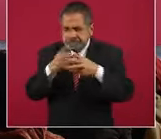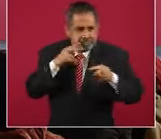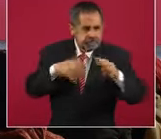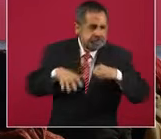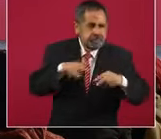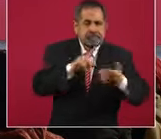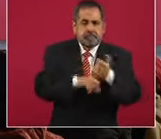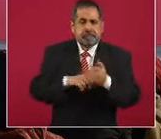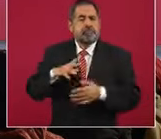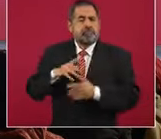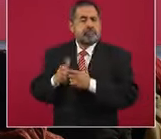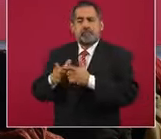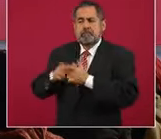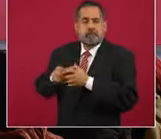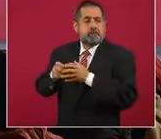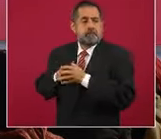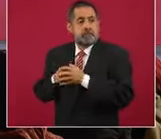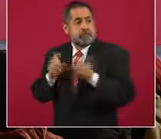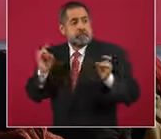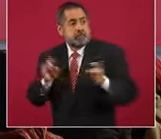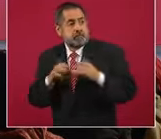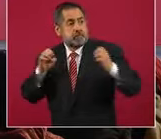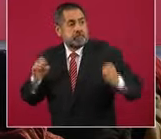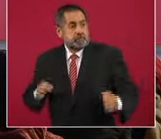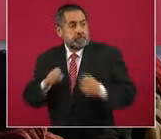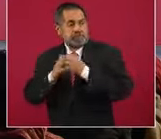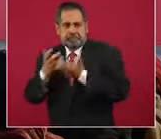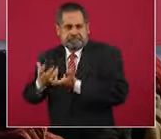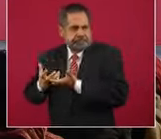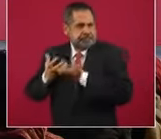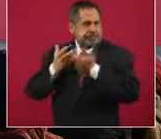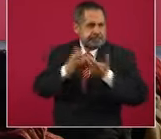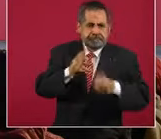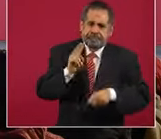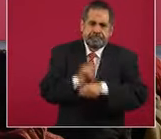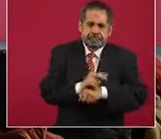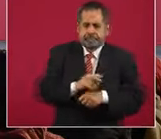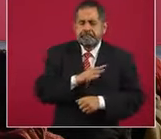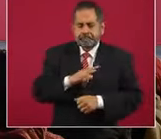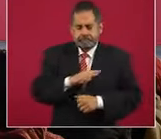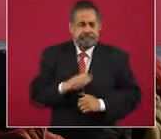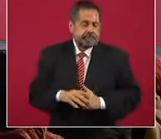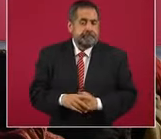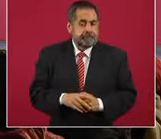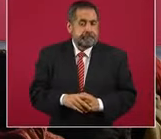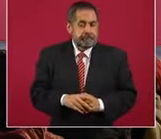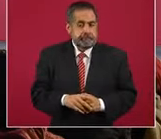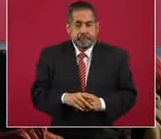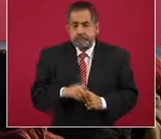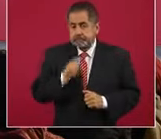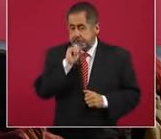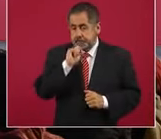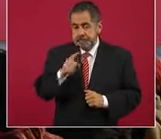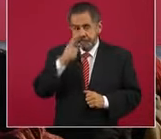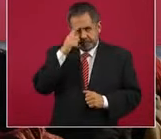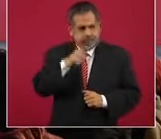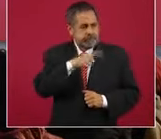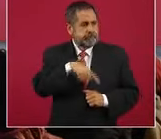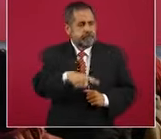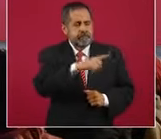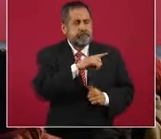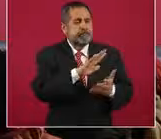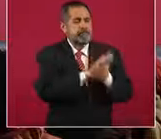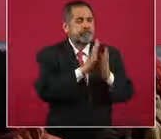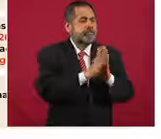fuerzas de reacción para atender alguna emergencia dentro de las mismas. Adelante. en operaciones para el combate del